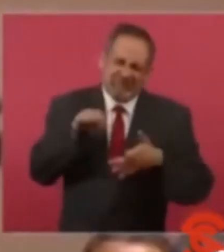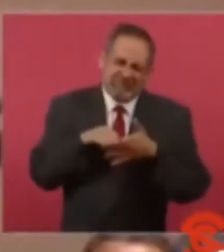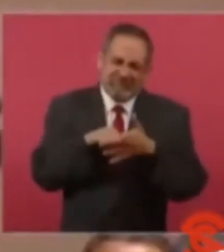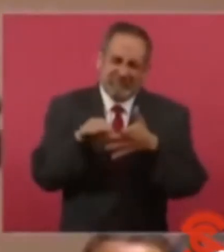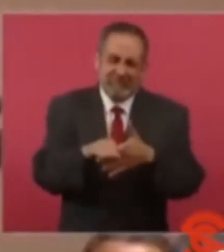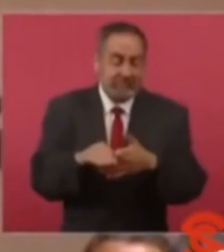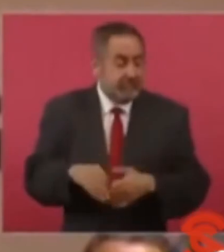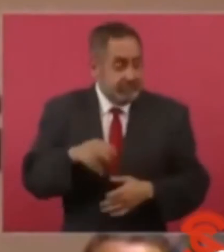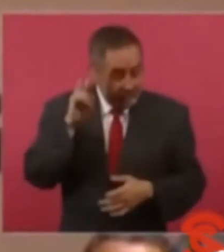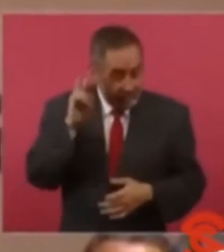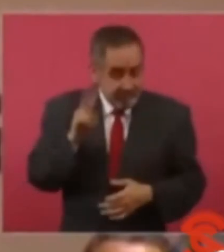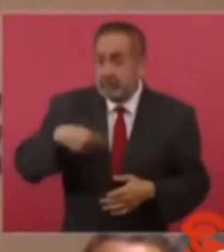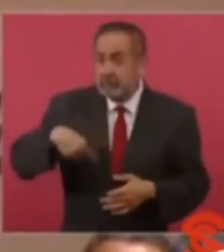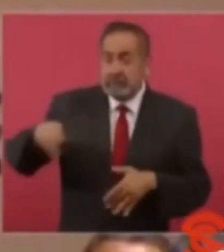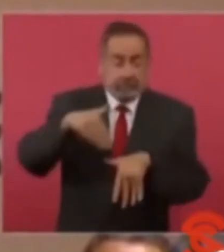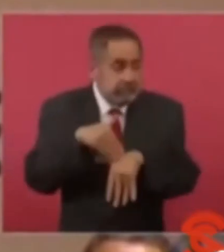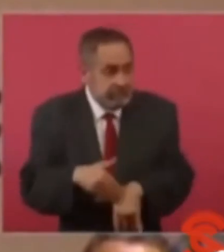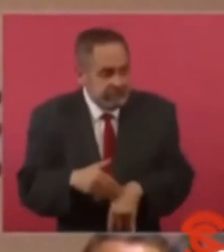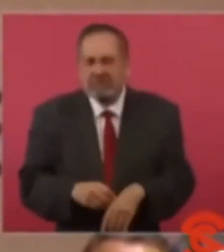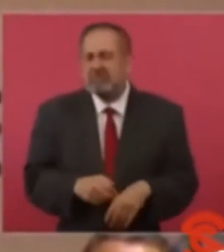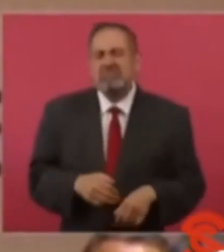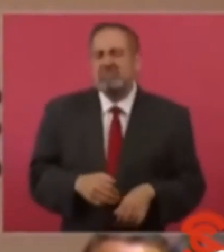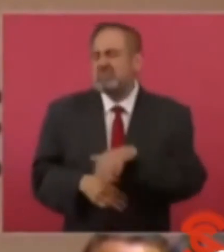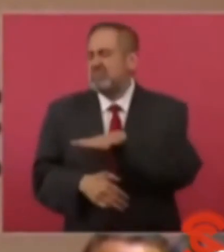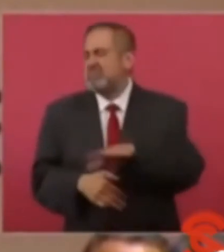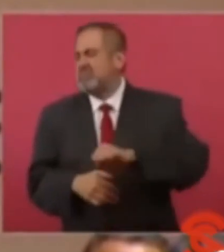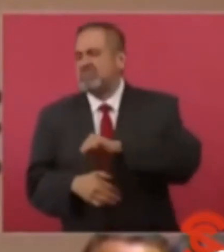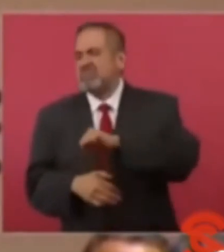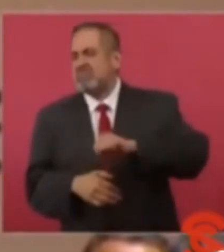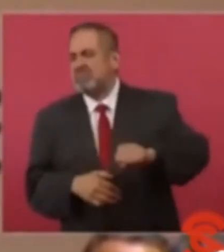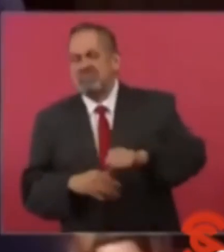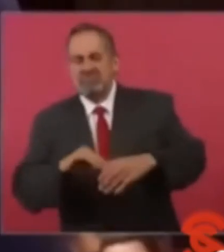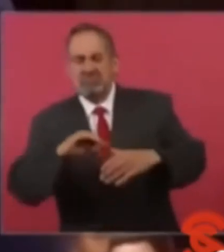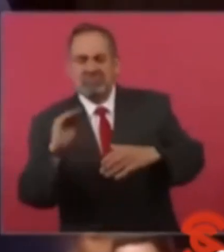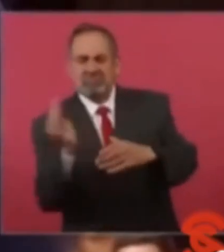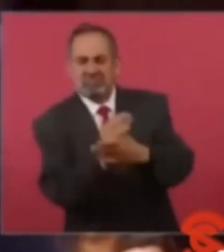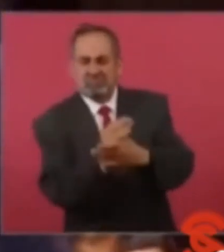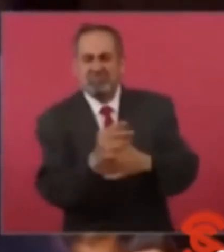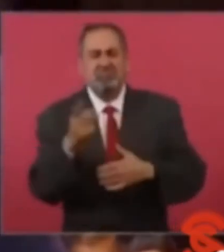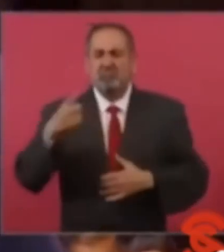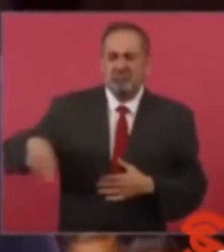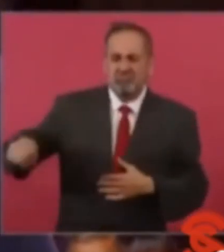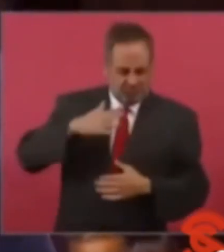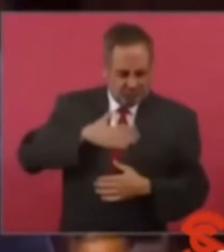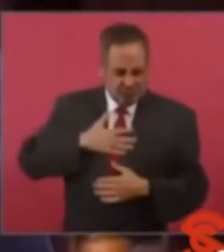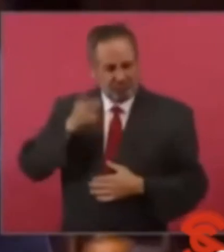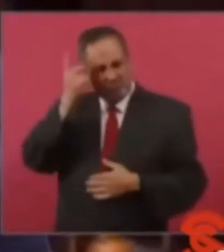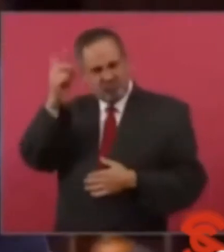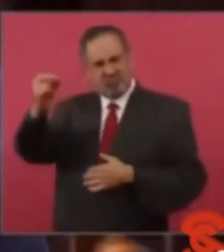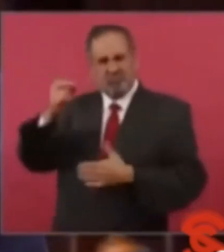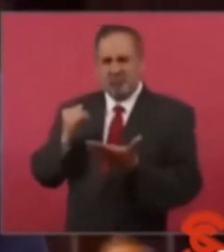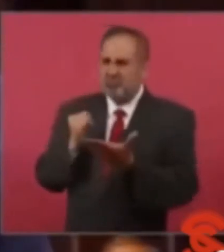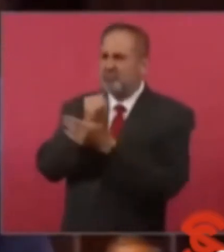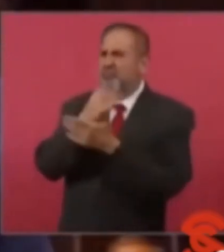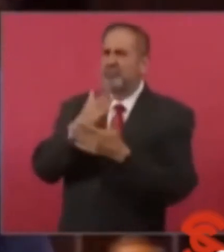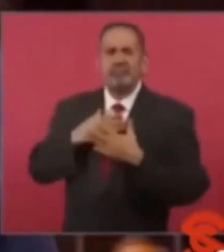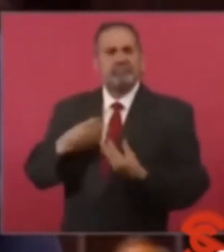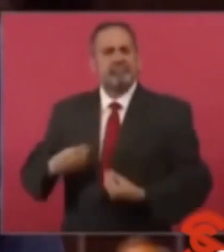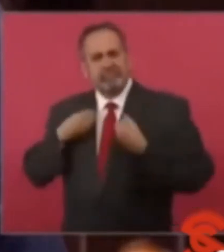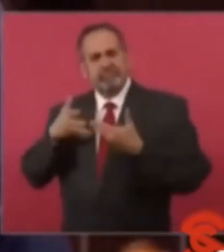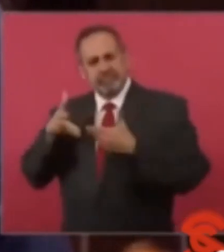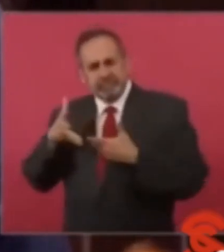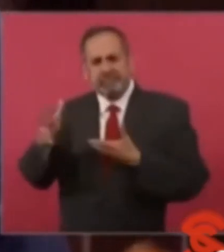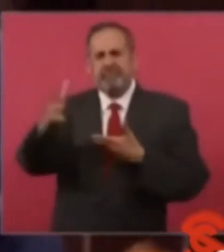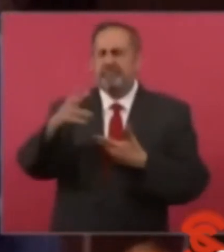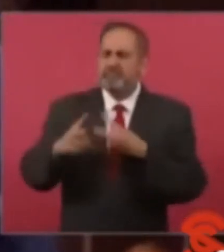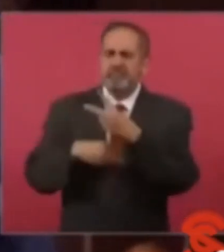sus efectos no hacen mella en quienes han decidido ser dueños de su propio destino